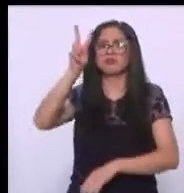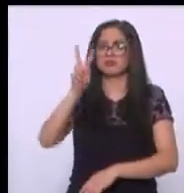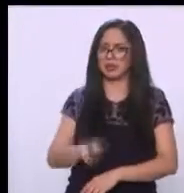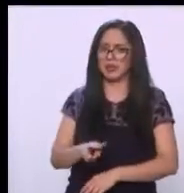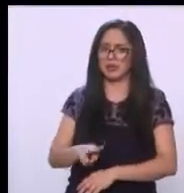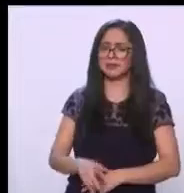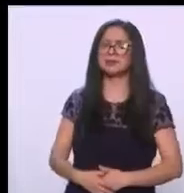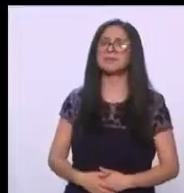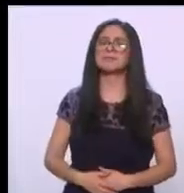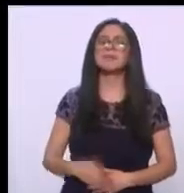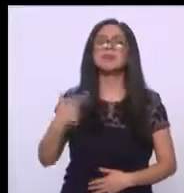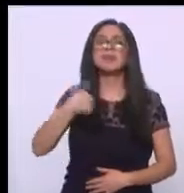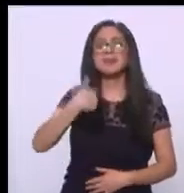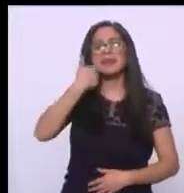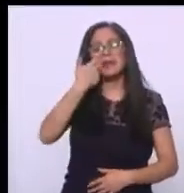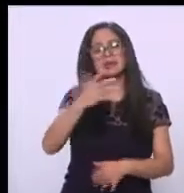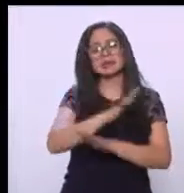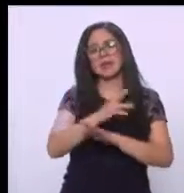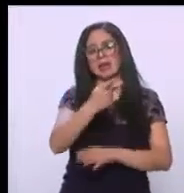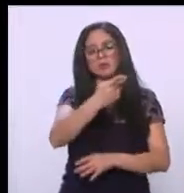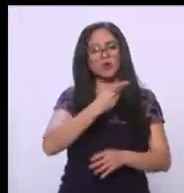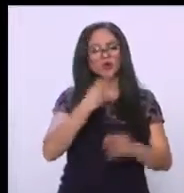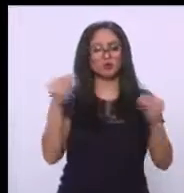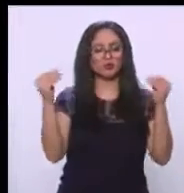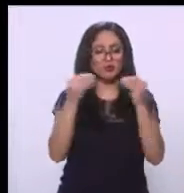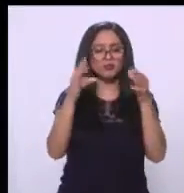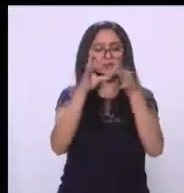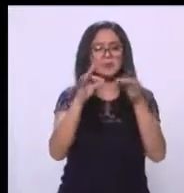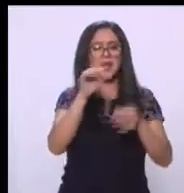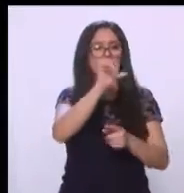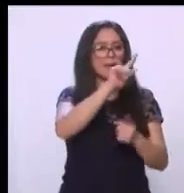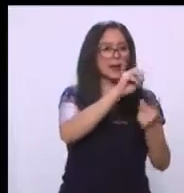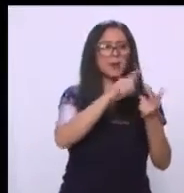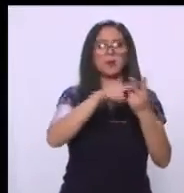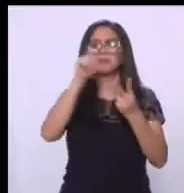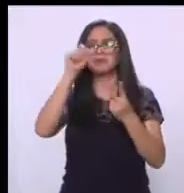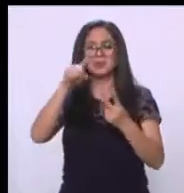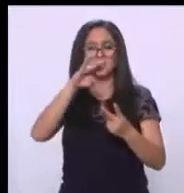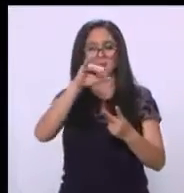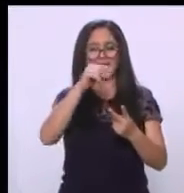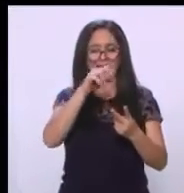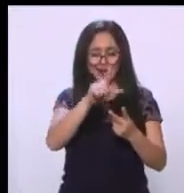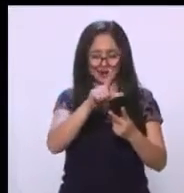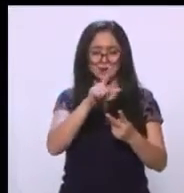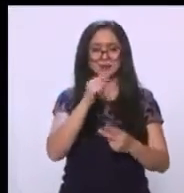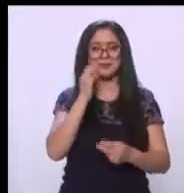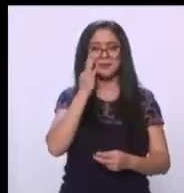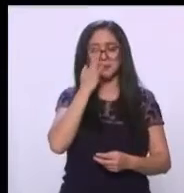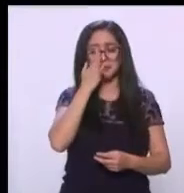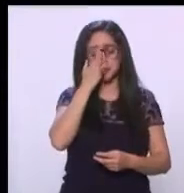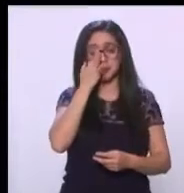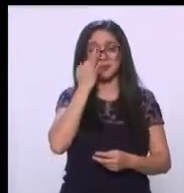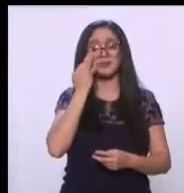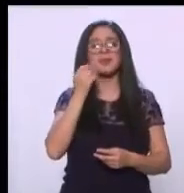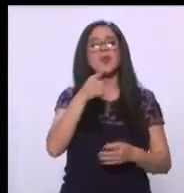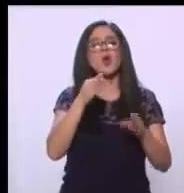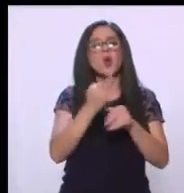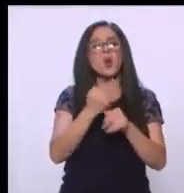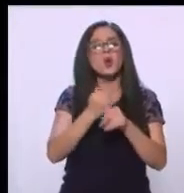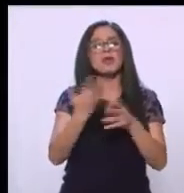gustaría cerrar esta mesa de hoy que tenemos con Alberto, contigo, Miguel, contándonos